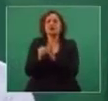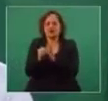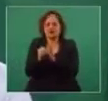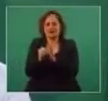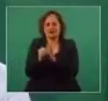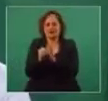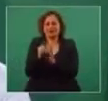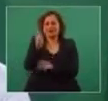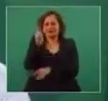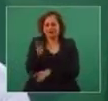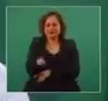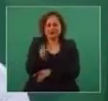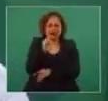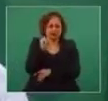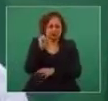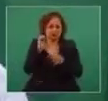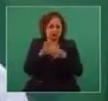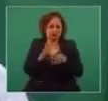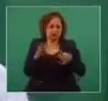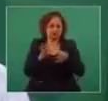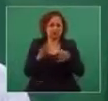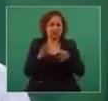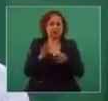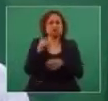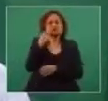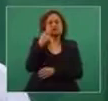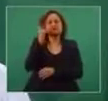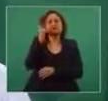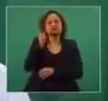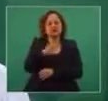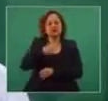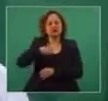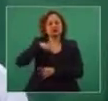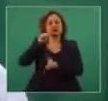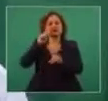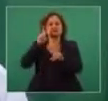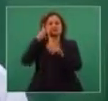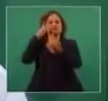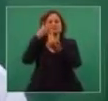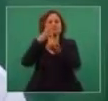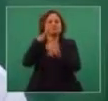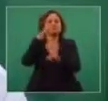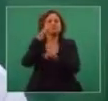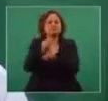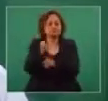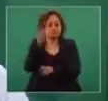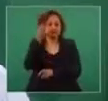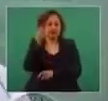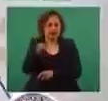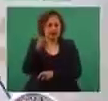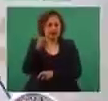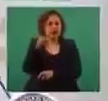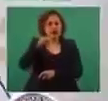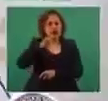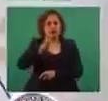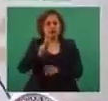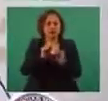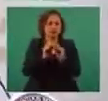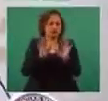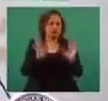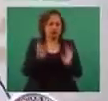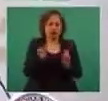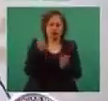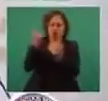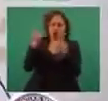esto? Vamos a ir por esa meta asumiendo que hay personas que en su momento no van a querer ser